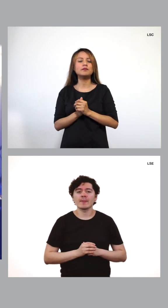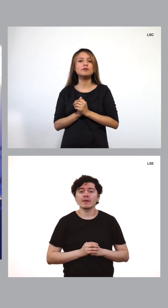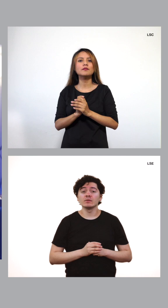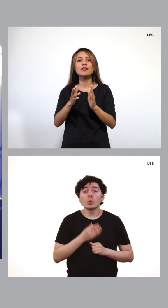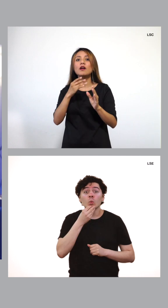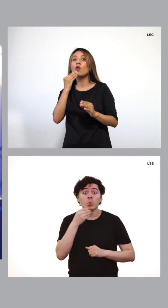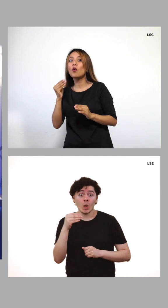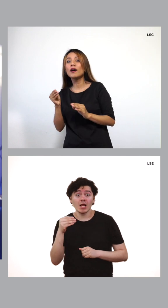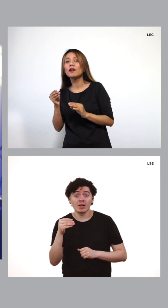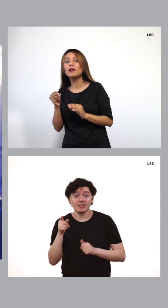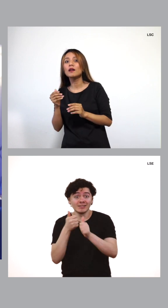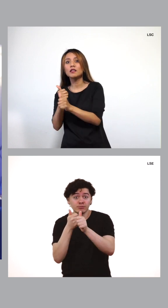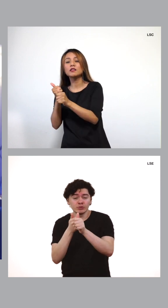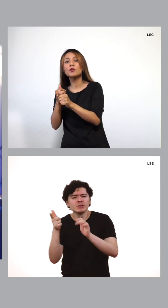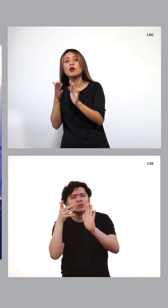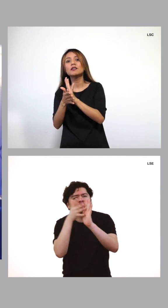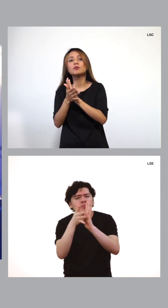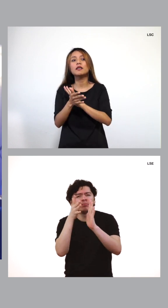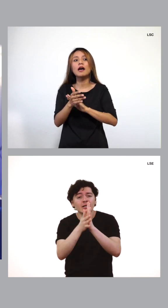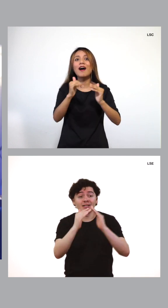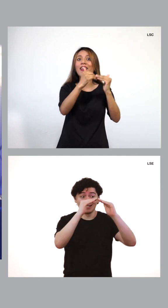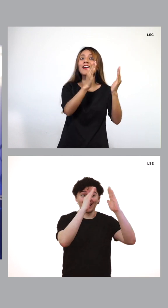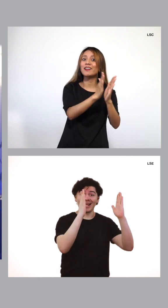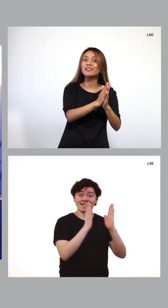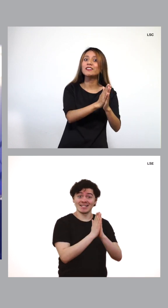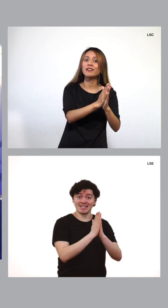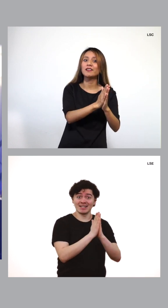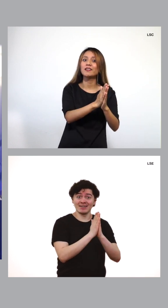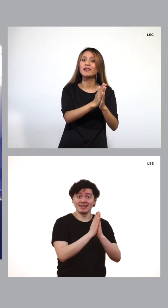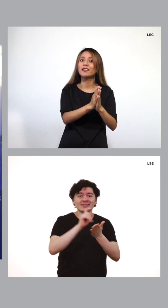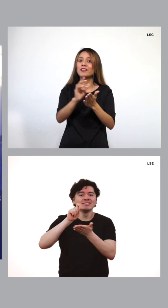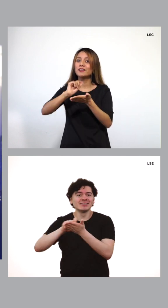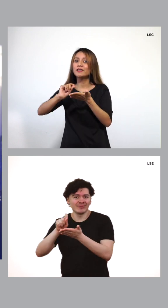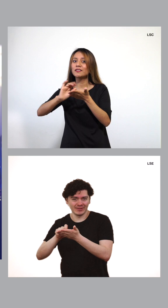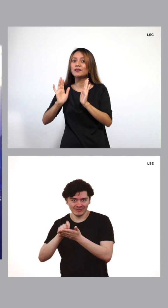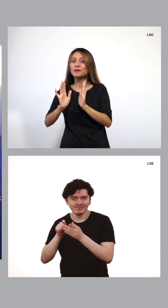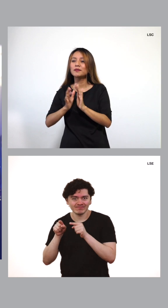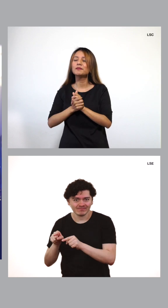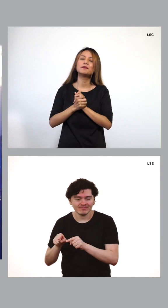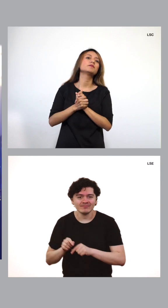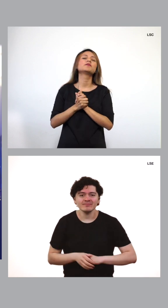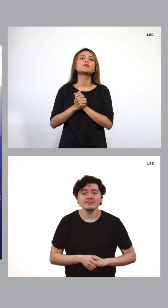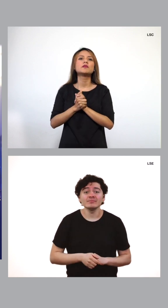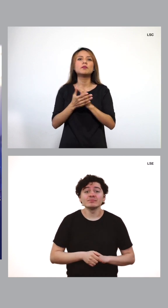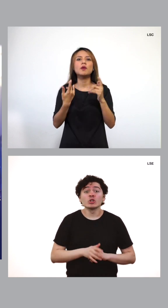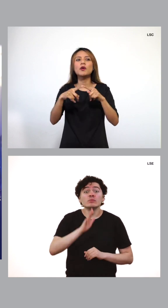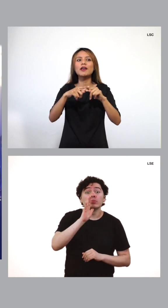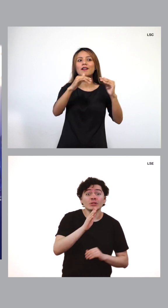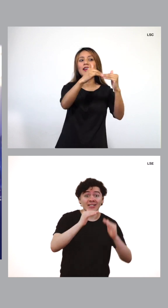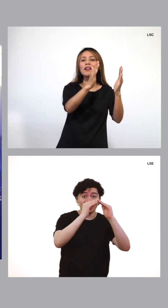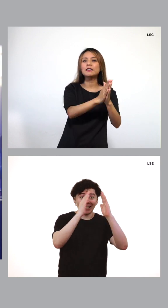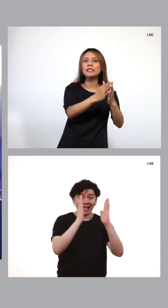a la iglesia. A una iglesia que cuando él estaba en esa isla, él sabía que estaba siendo perseguida. A una iglesia que iba a pasar por tiempos